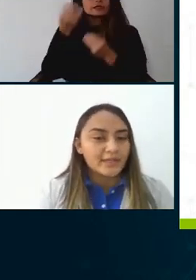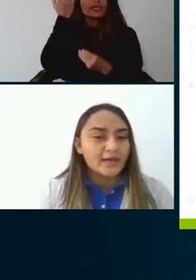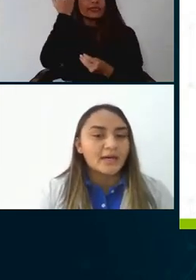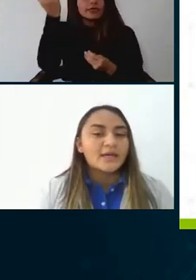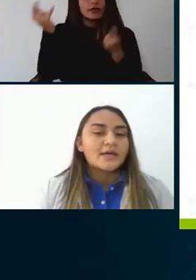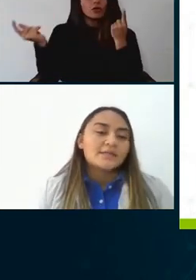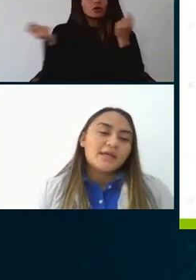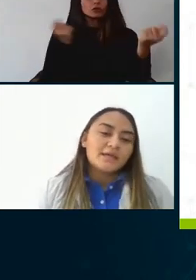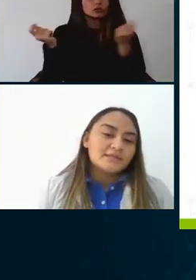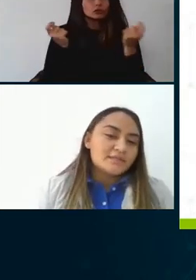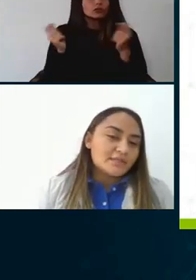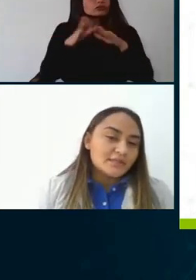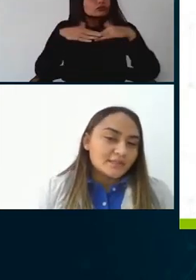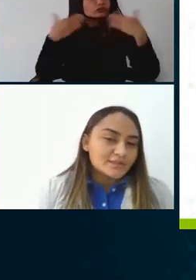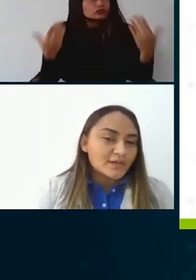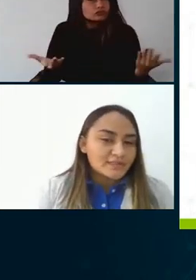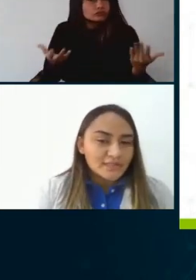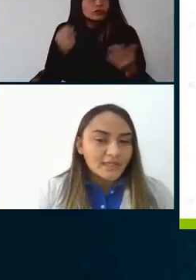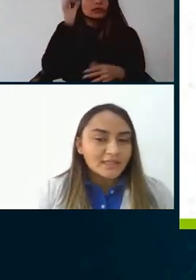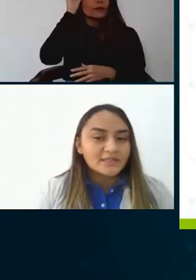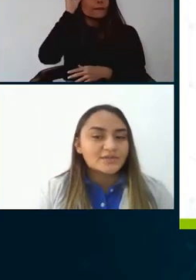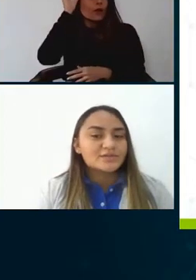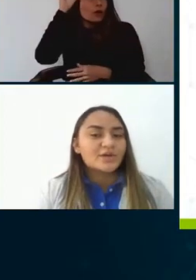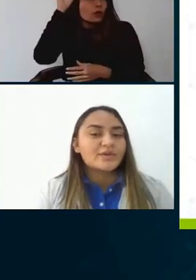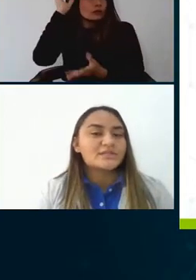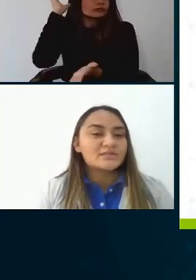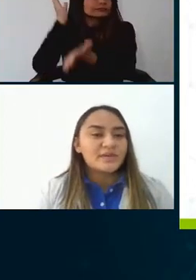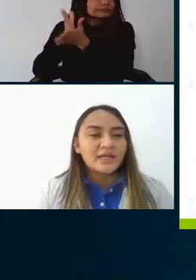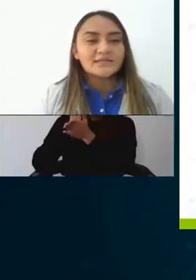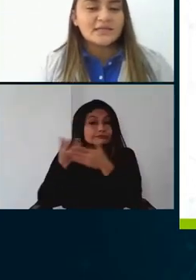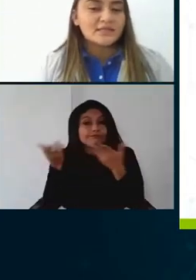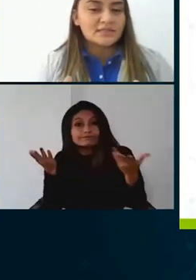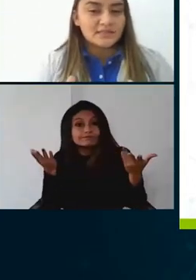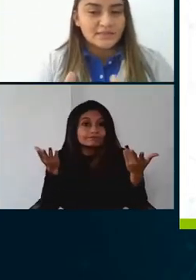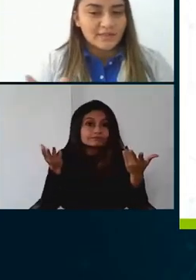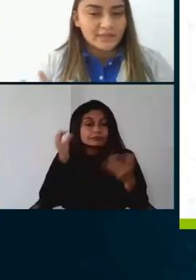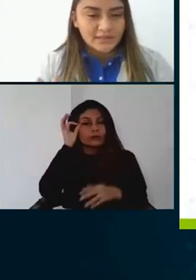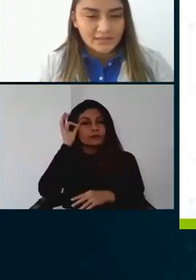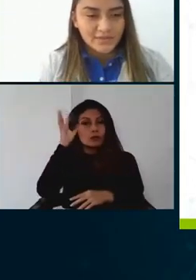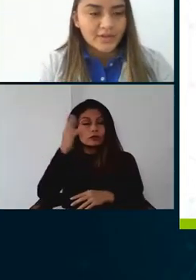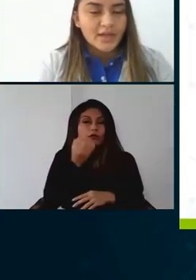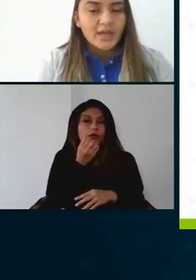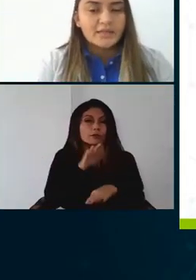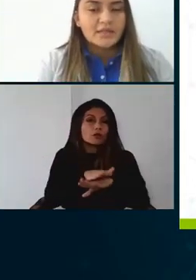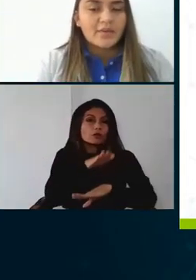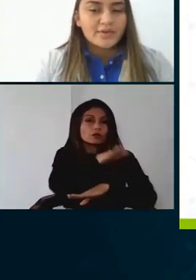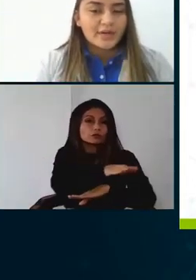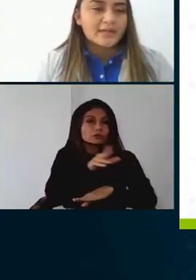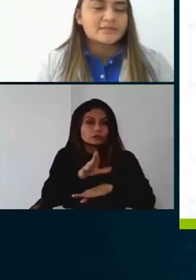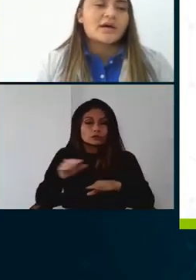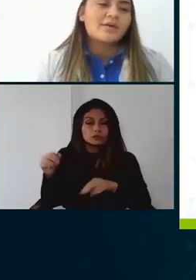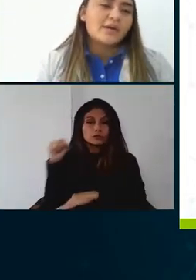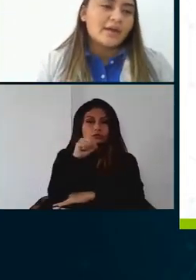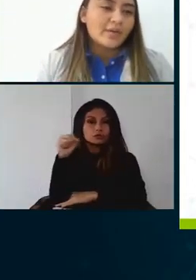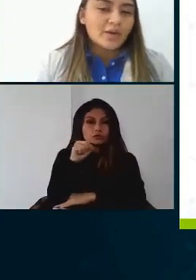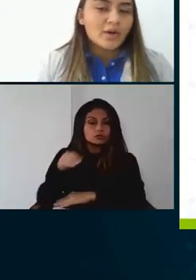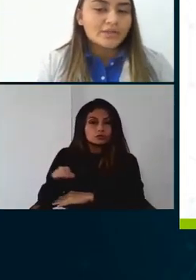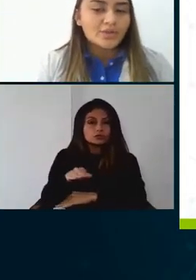la probabilidad de incidentes o accidentes, consecuencias viales y sensibilización en tema de